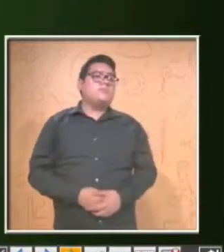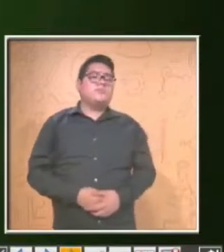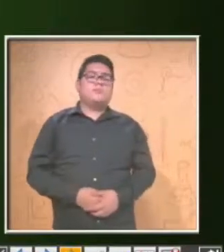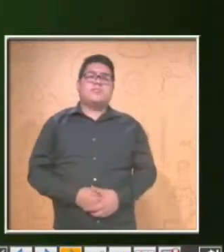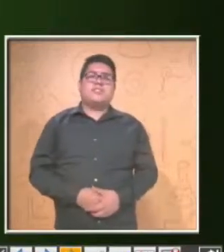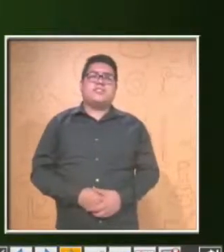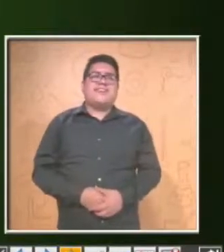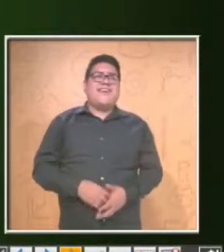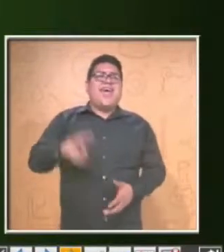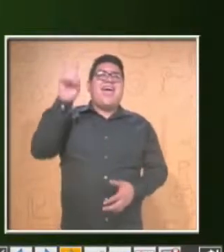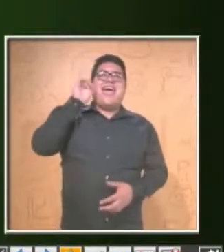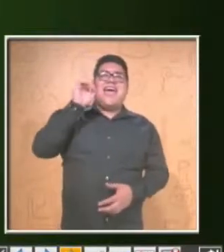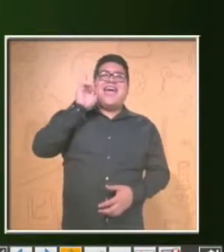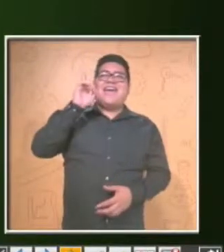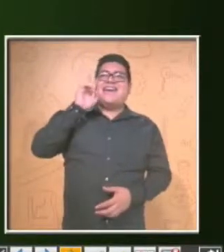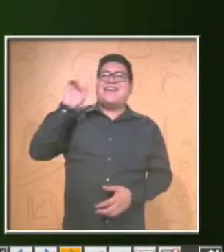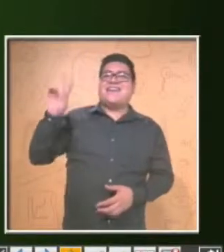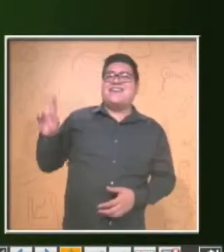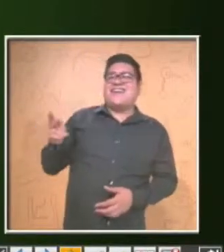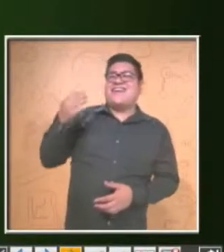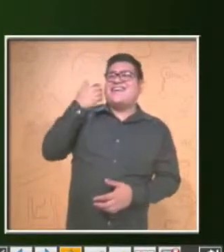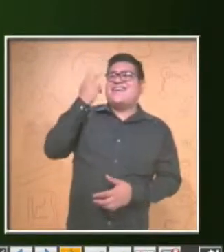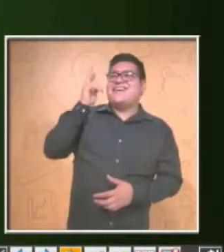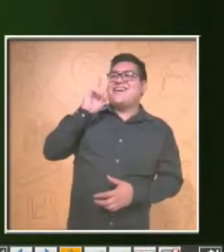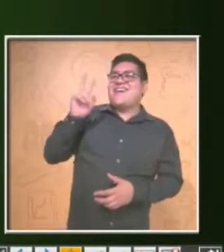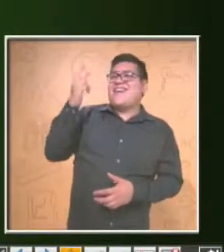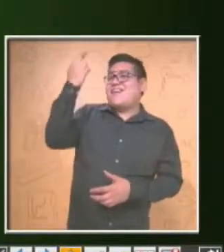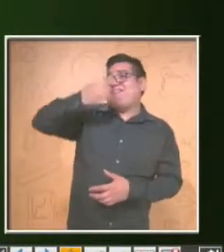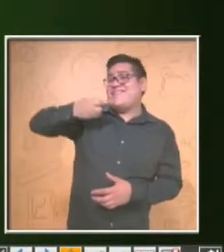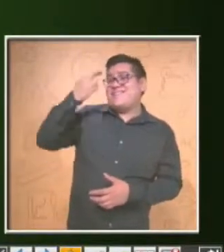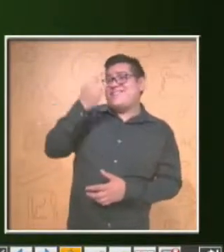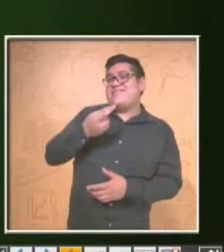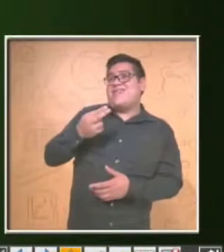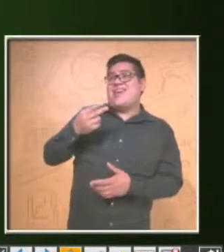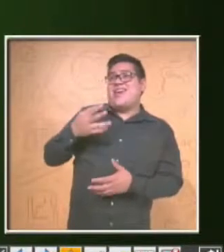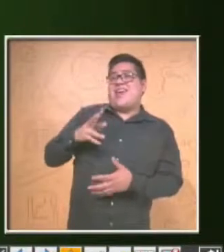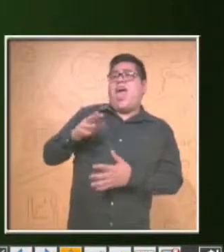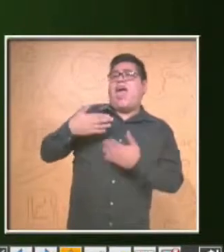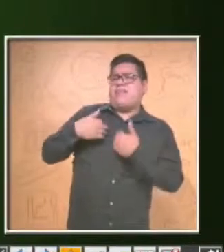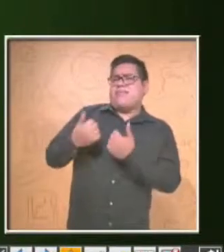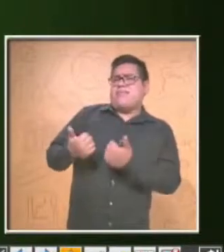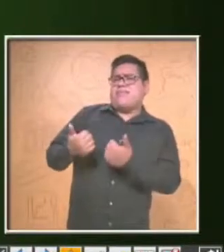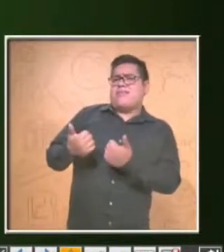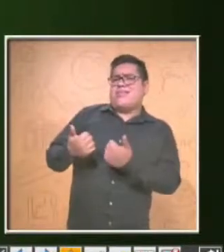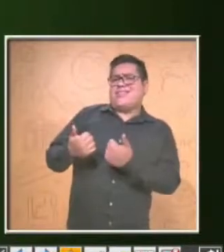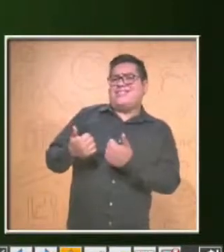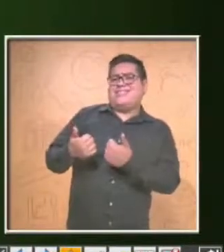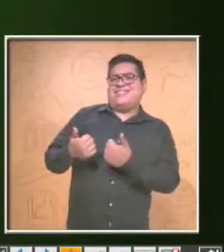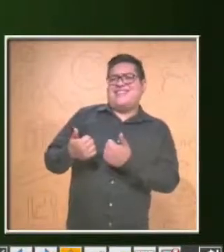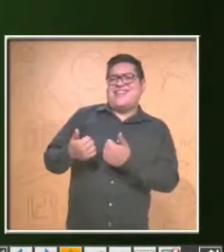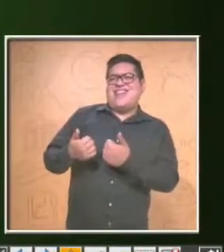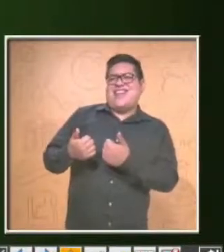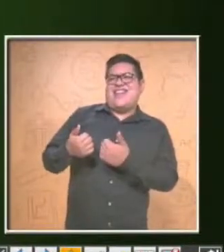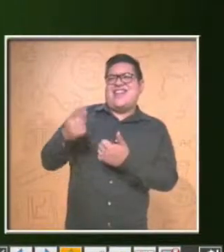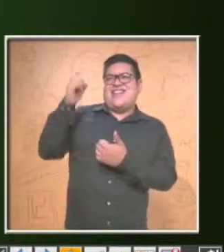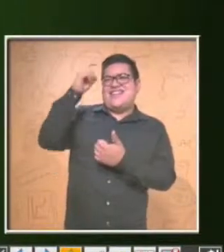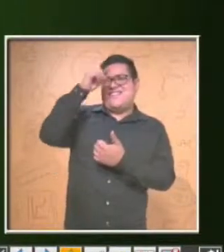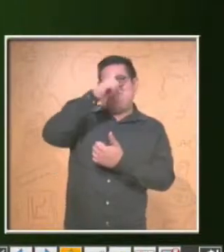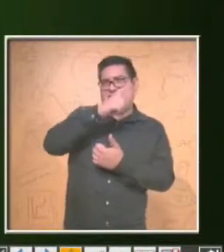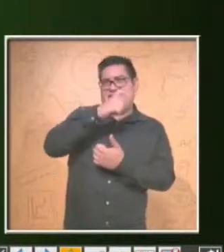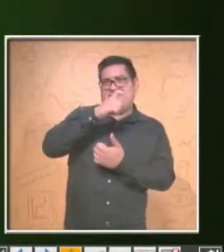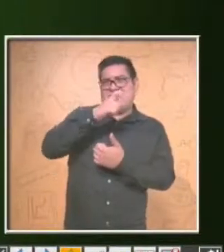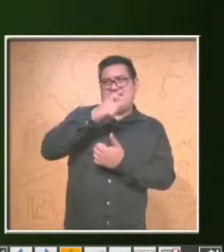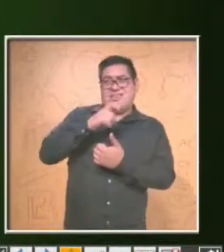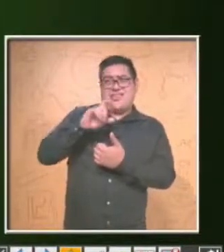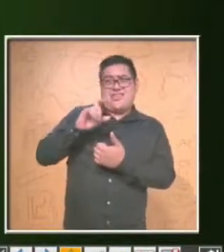veas, porque es importante que lo revisemos para que te des cuenta de la complejidad. Y quizá con